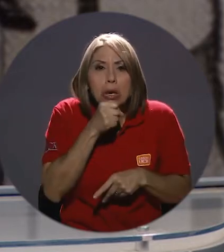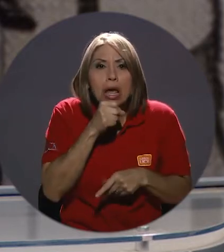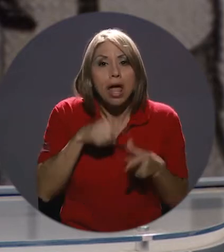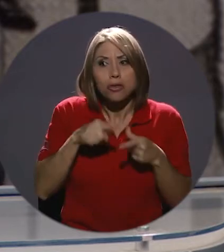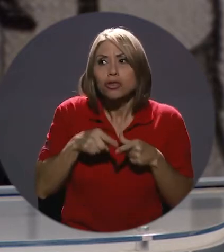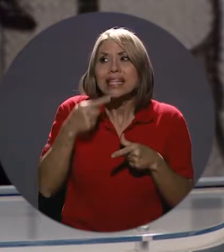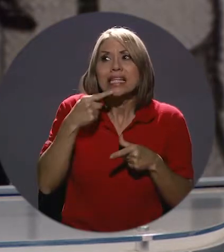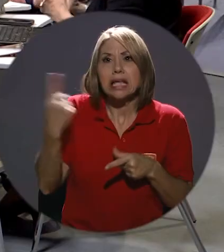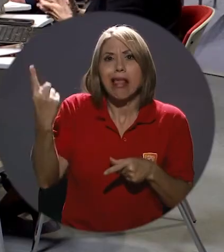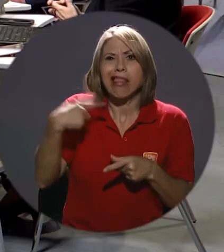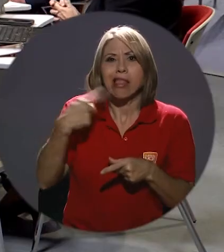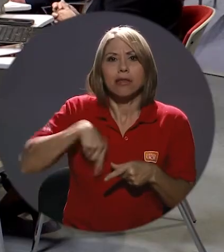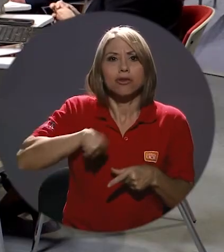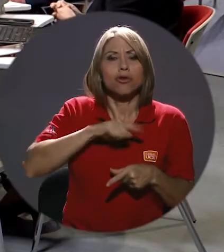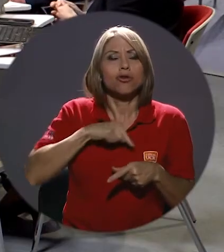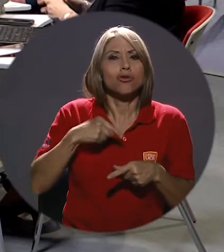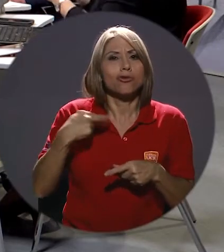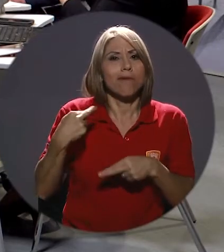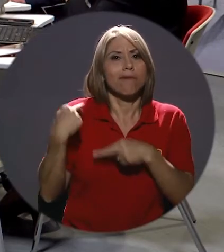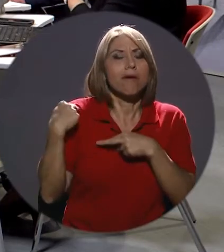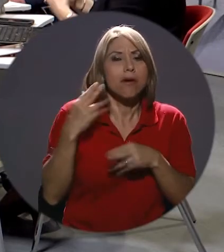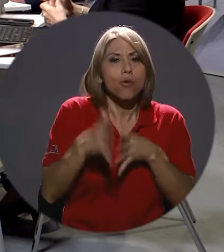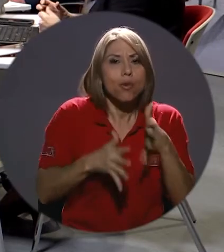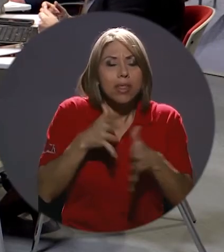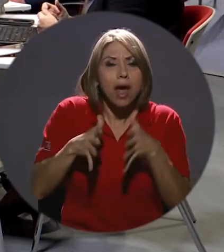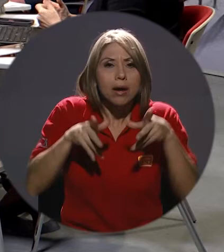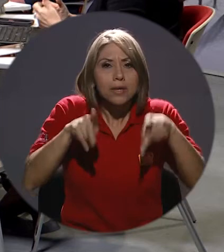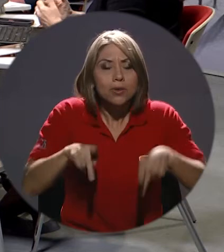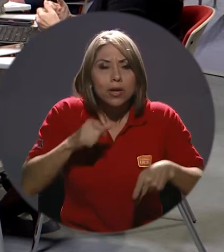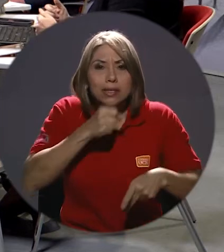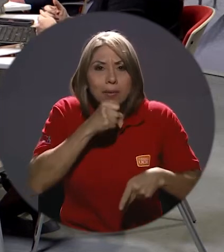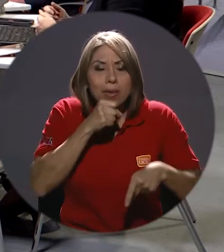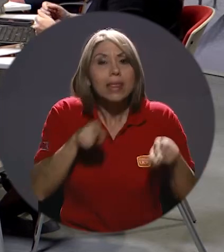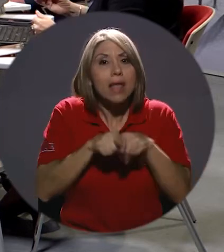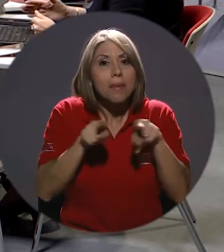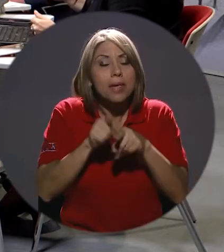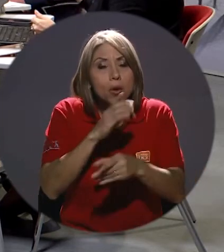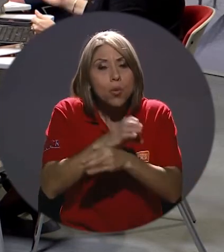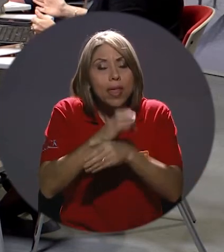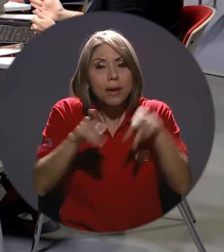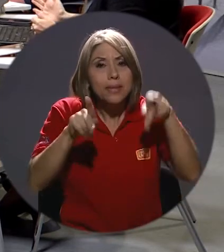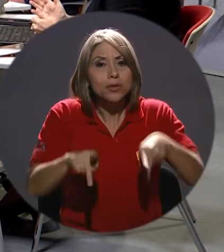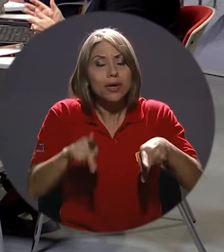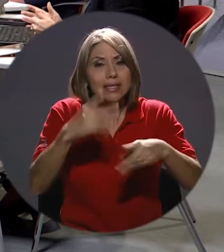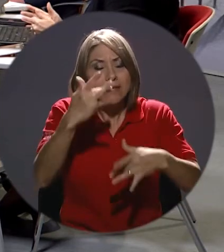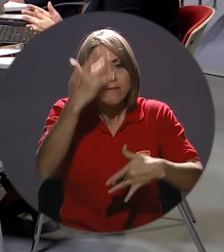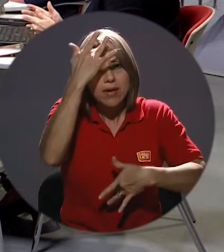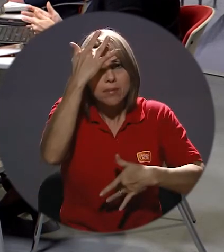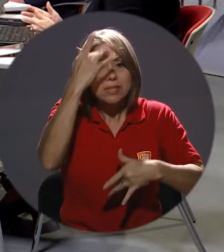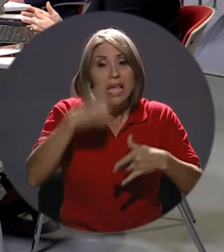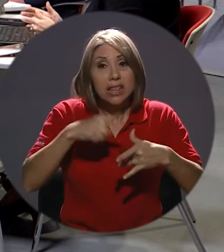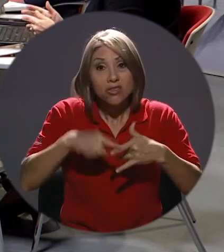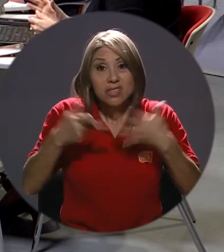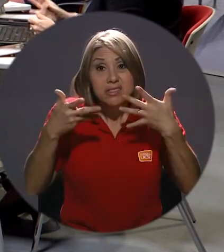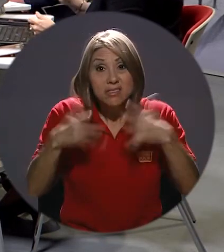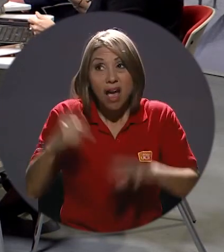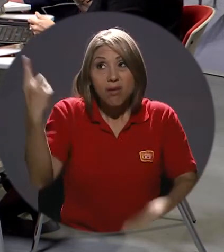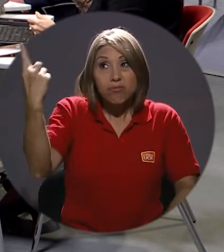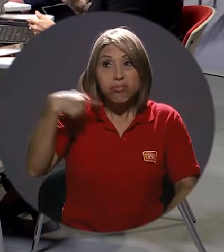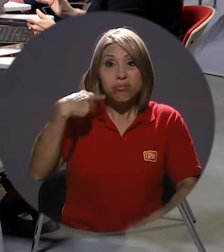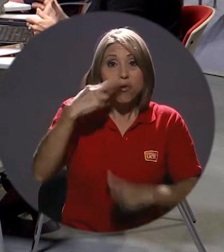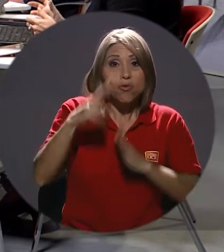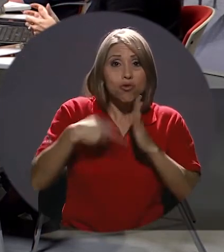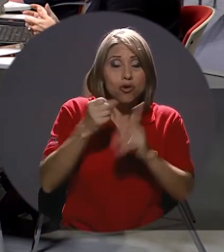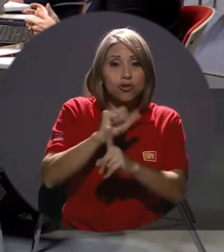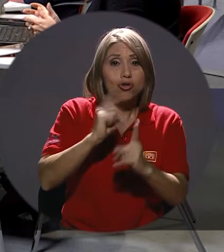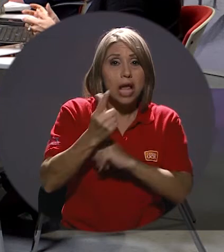enfermas. Entonces tenemos esa responsabilidad que asumimos como un rol social que se nos ha impuesto, y esto quizás